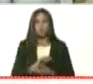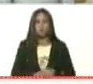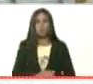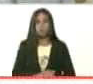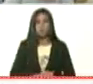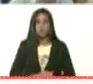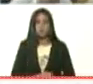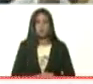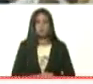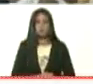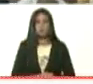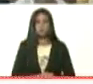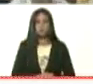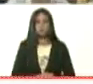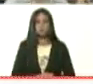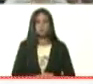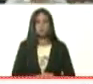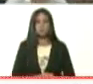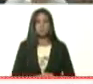Muy bien.